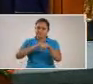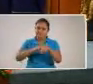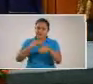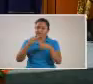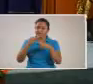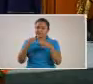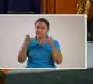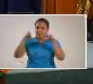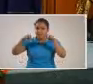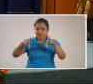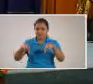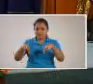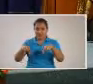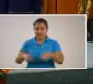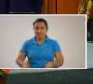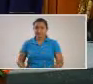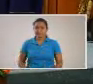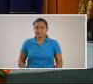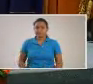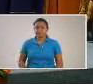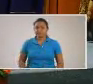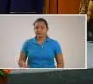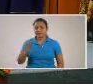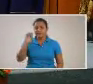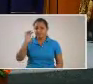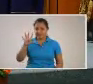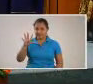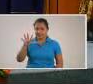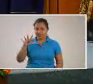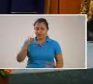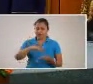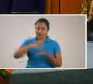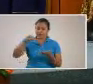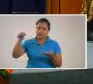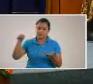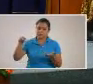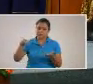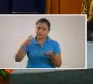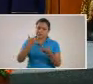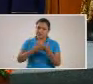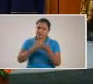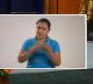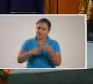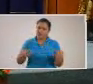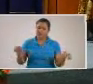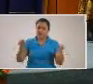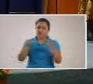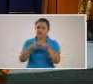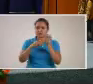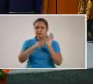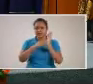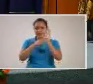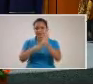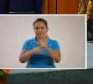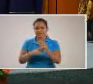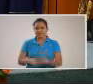los BRICS, esas cinco naciones, esas cinco economías juntas, representan